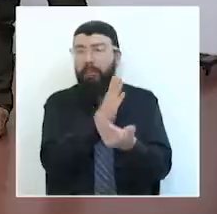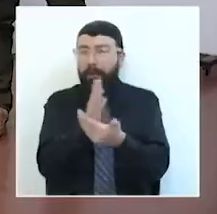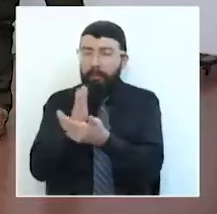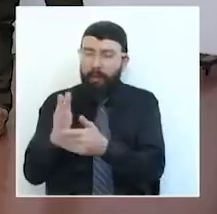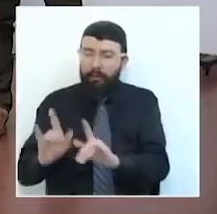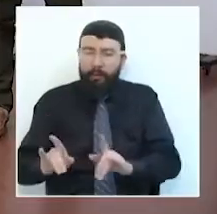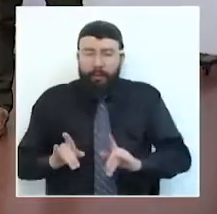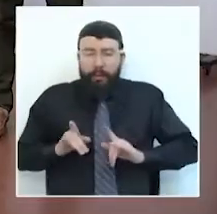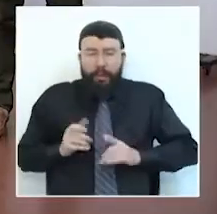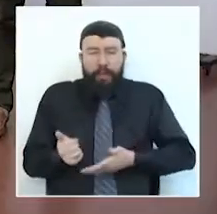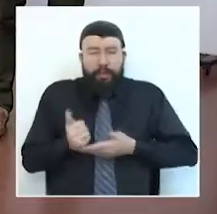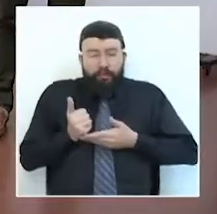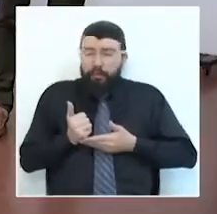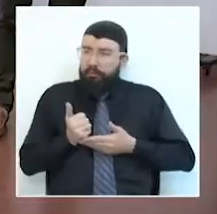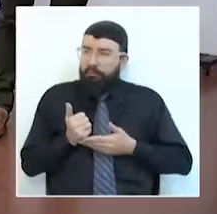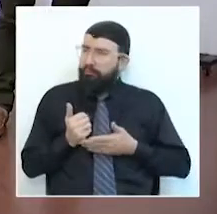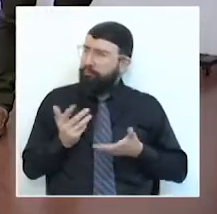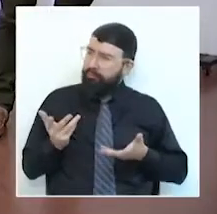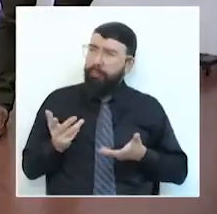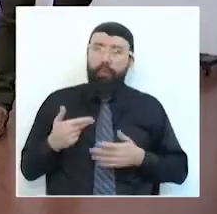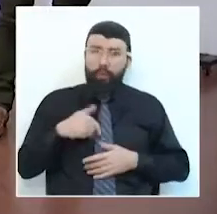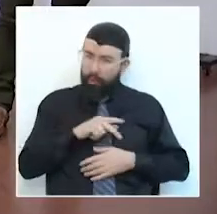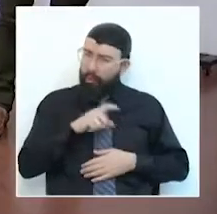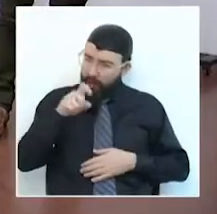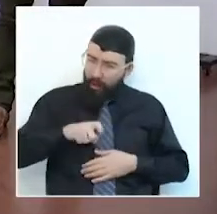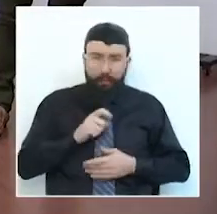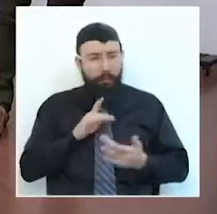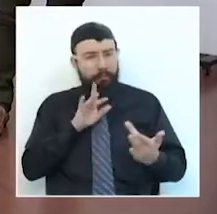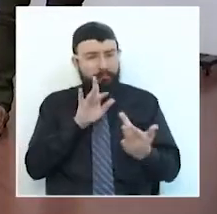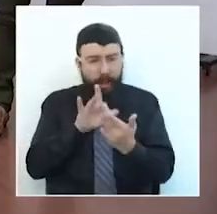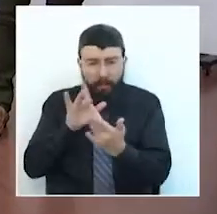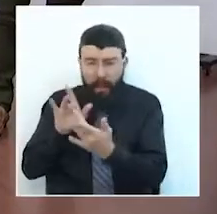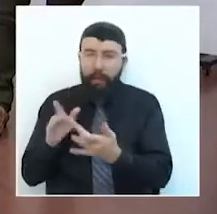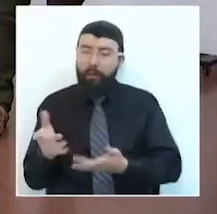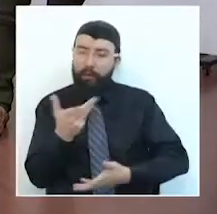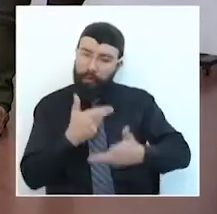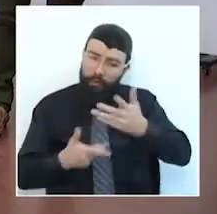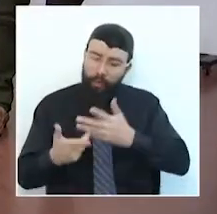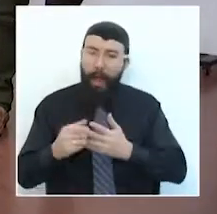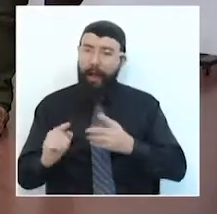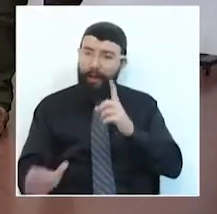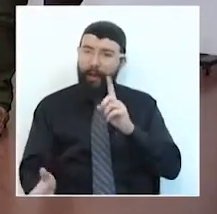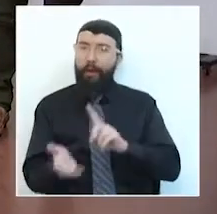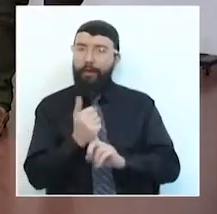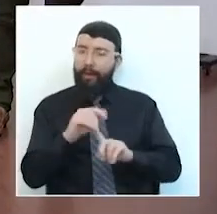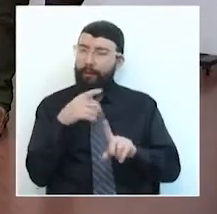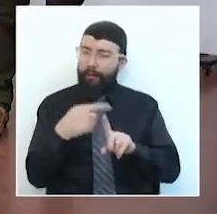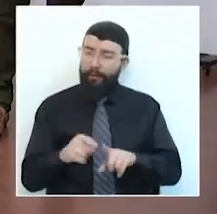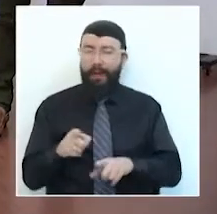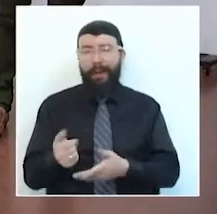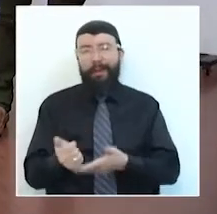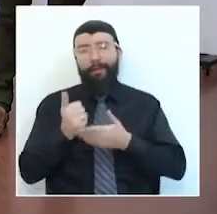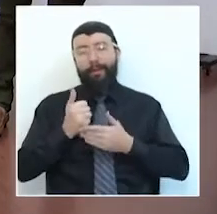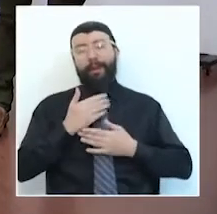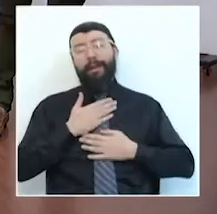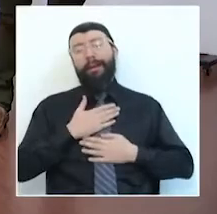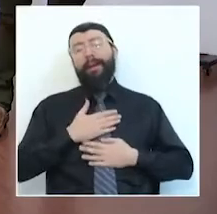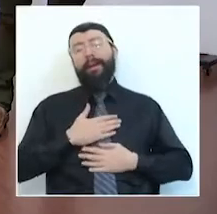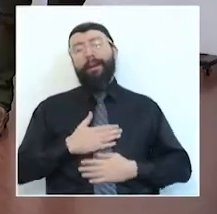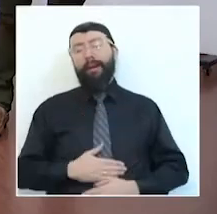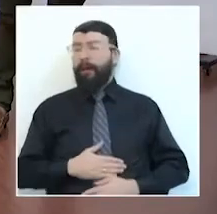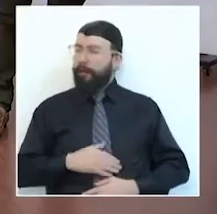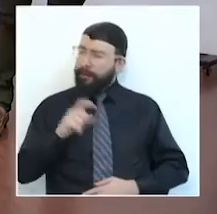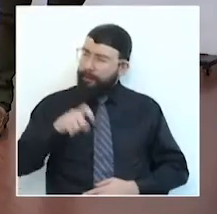porque nosotros deberíamos interactuar con estos ambientes para encontrar como esos momentos de tranquilidad que tanto nos hace